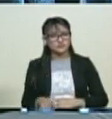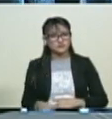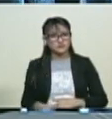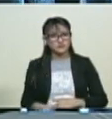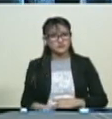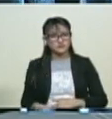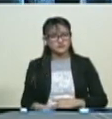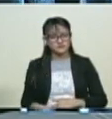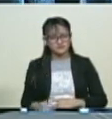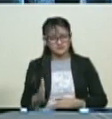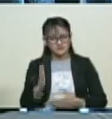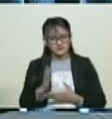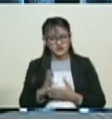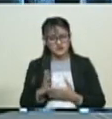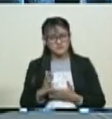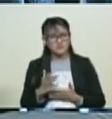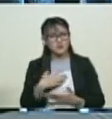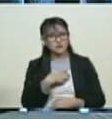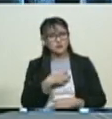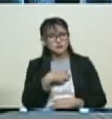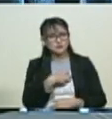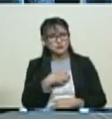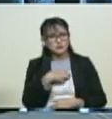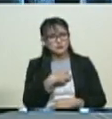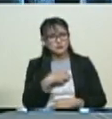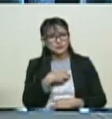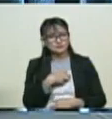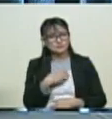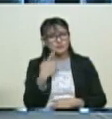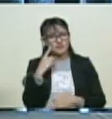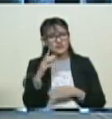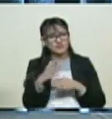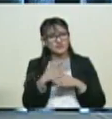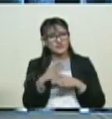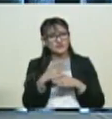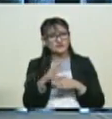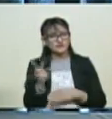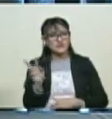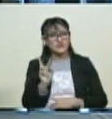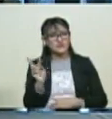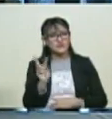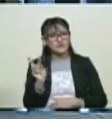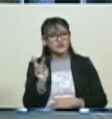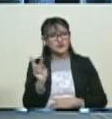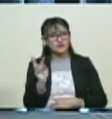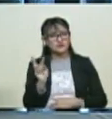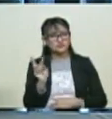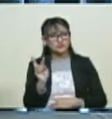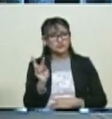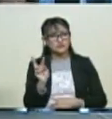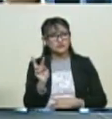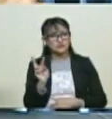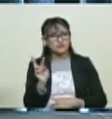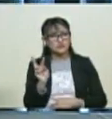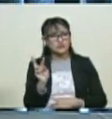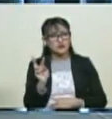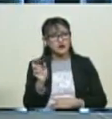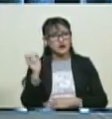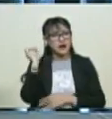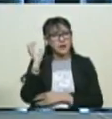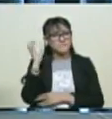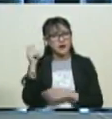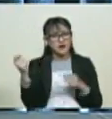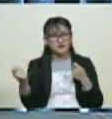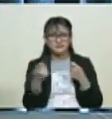siempre vienen con movidos de ver la diferencia entre la venezuela de la campaña